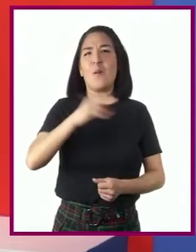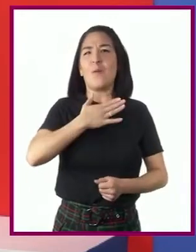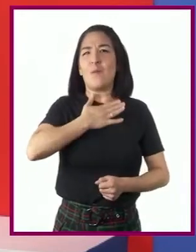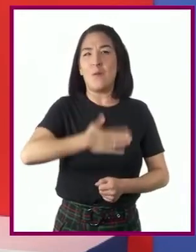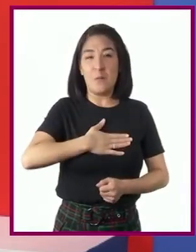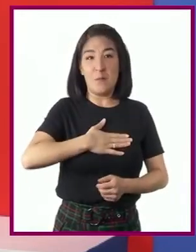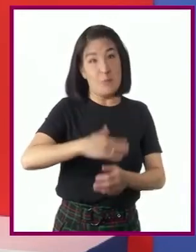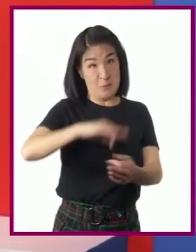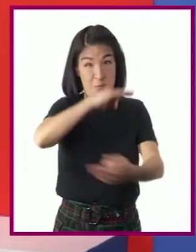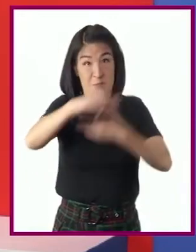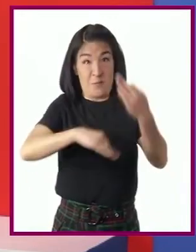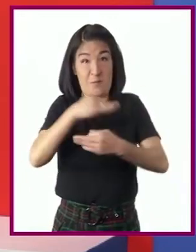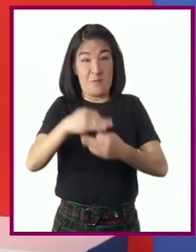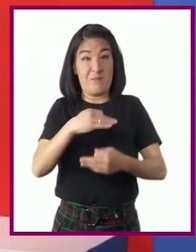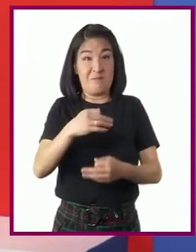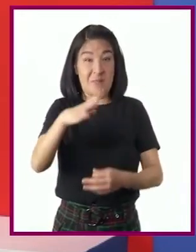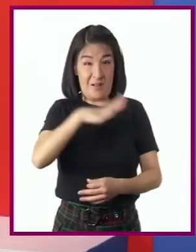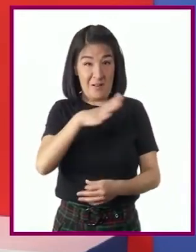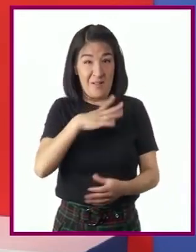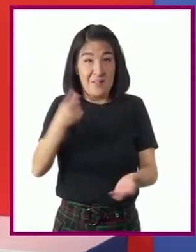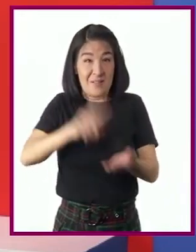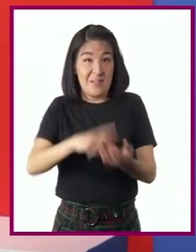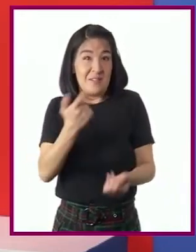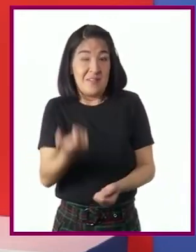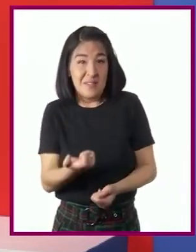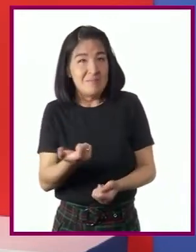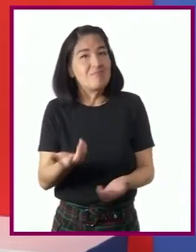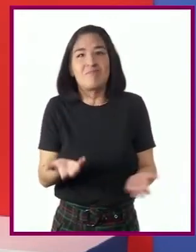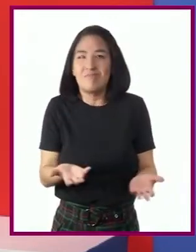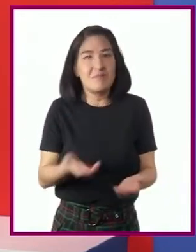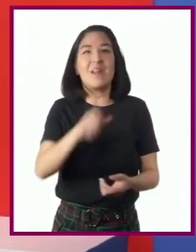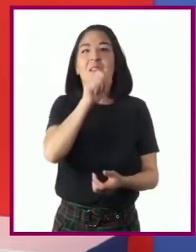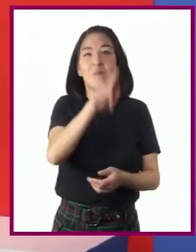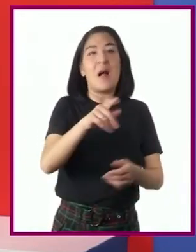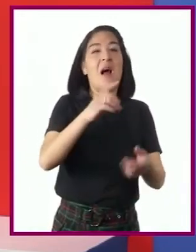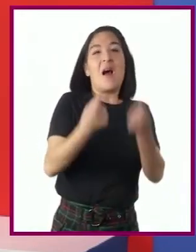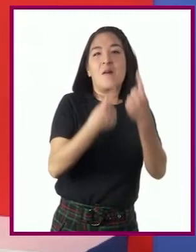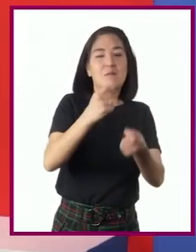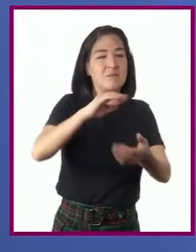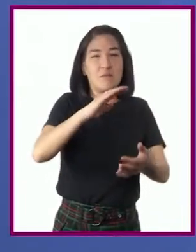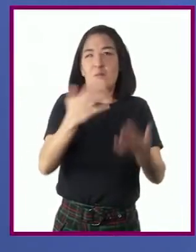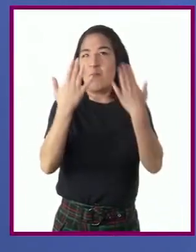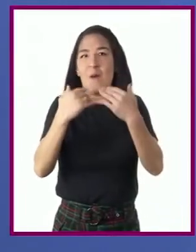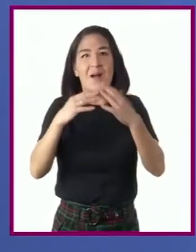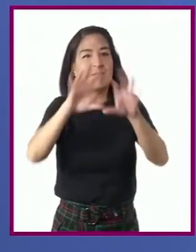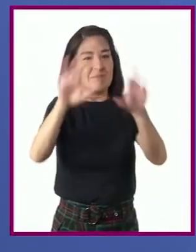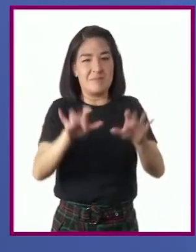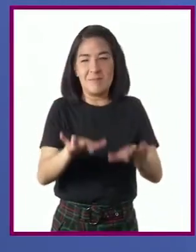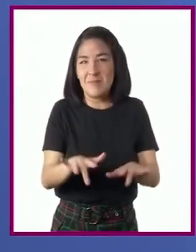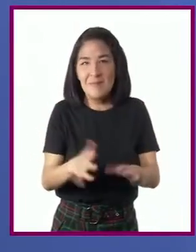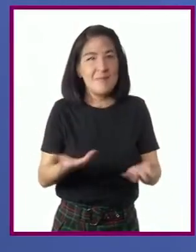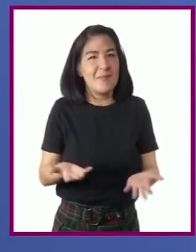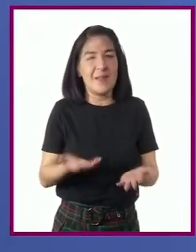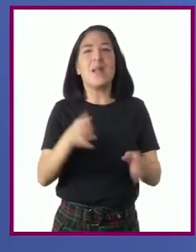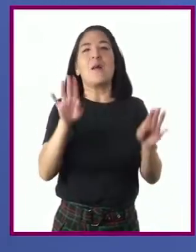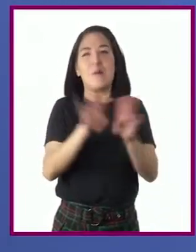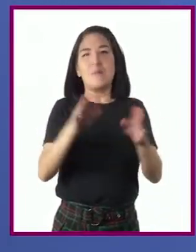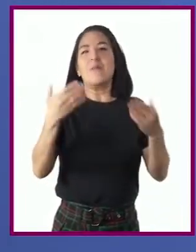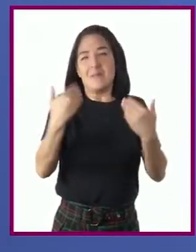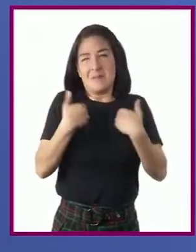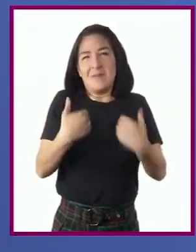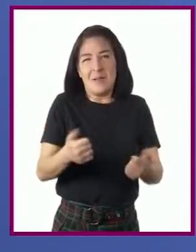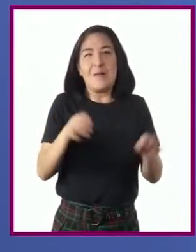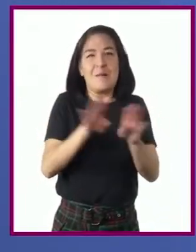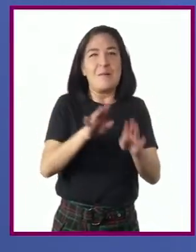no todos tenemos las mismas condiciones y tampoco son los mismos obstáculos por enfrentar. Antes de pensar en estrategias